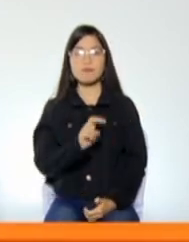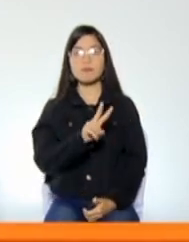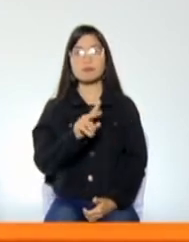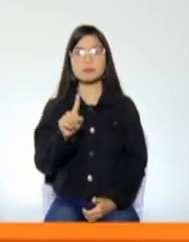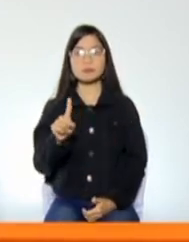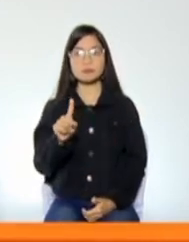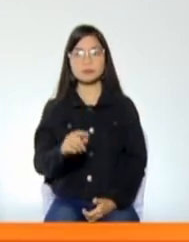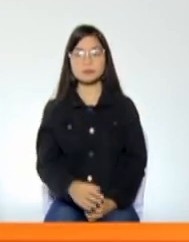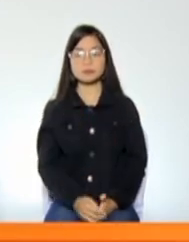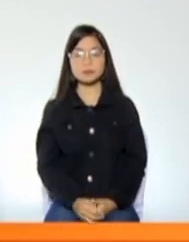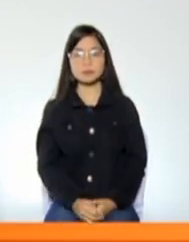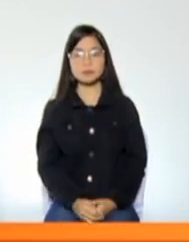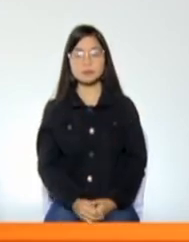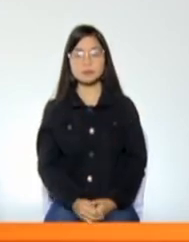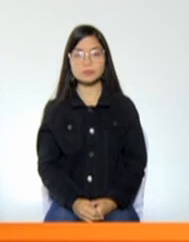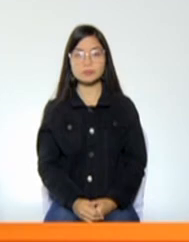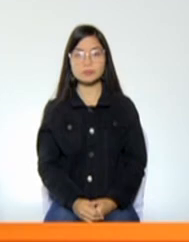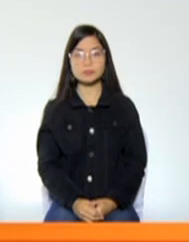21,